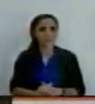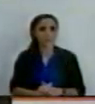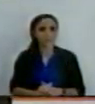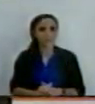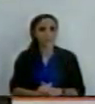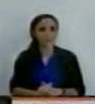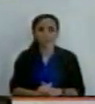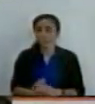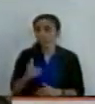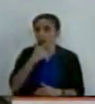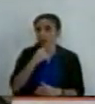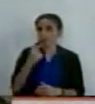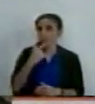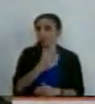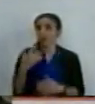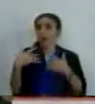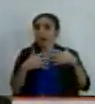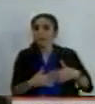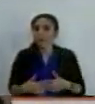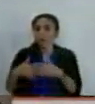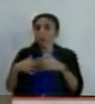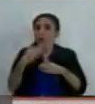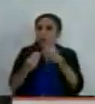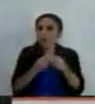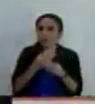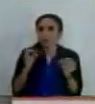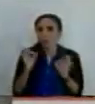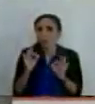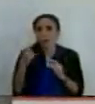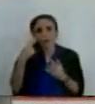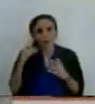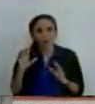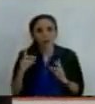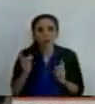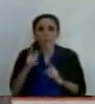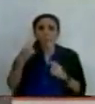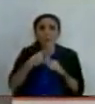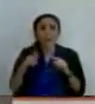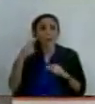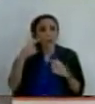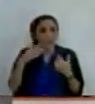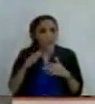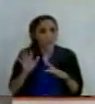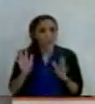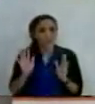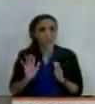Porque es muy fácil decir Estados Unidos hizo tal cosa. Habría que ni se sabe.